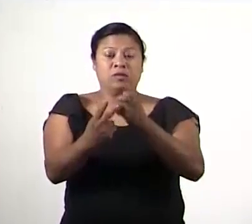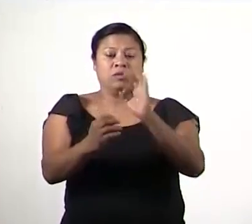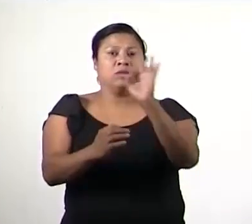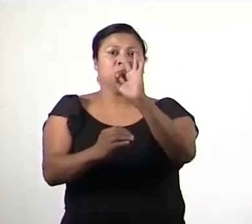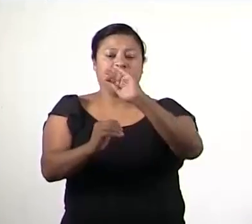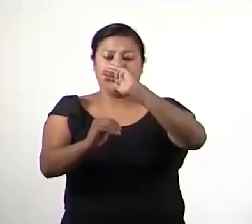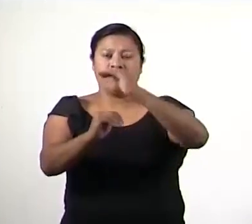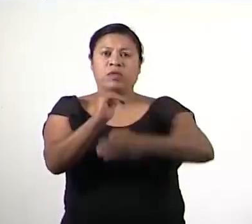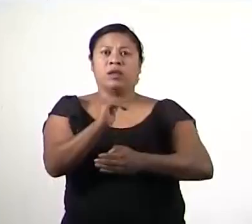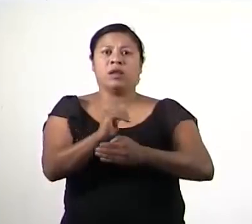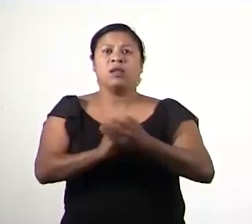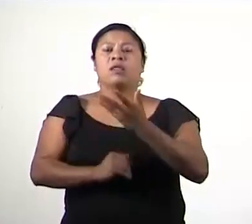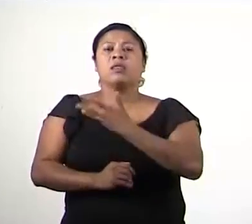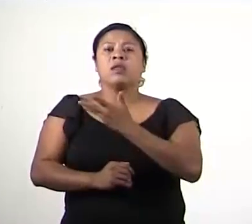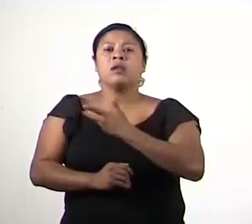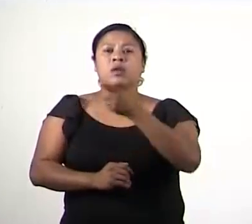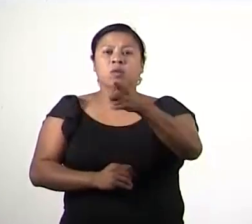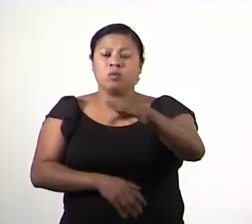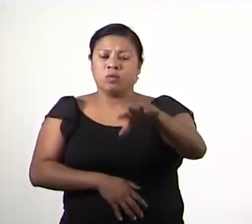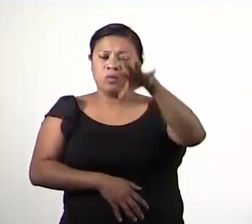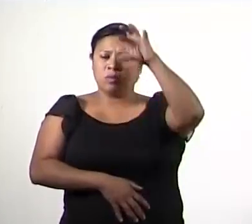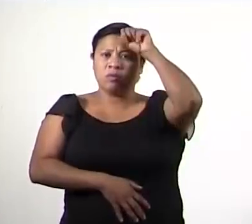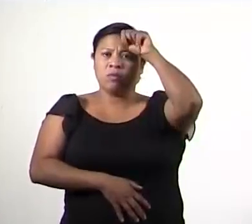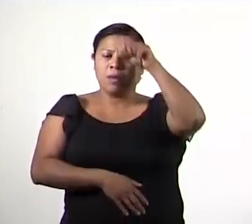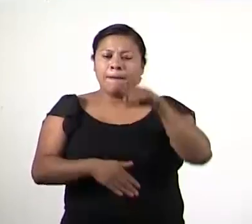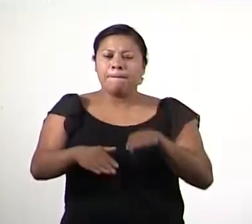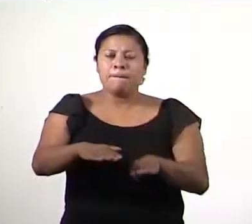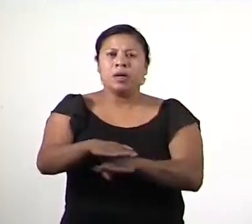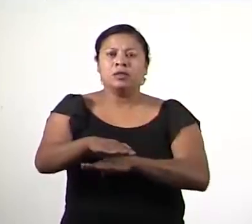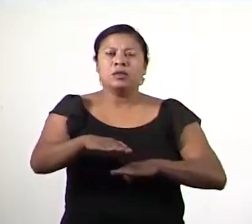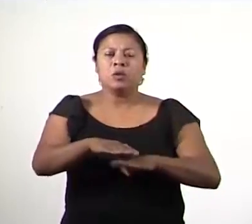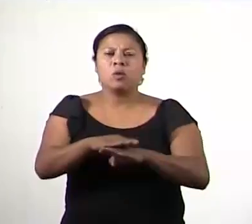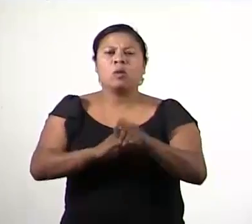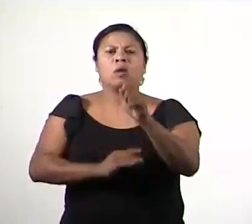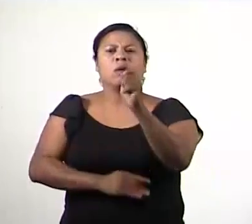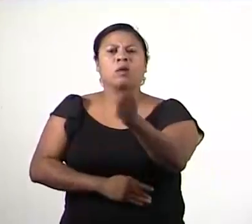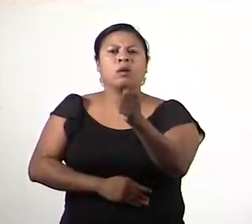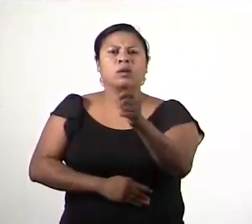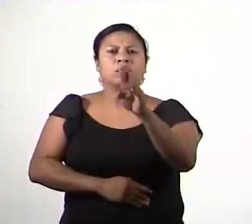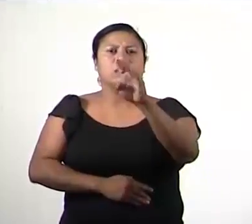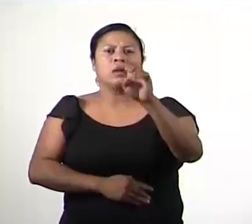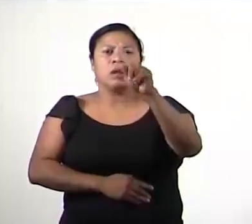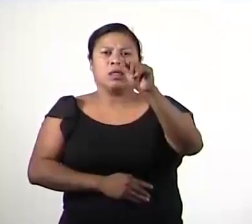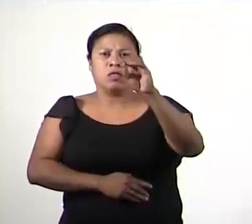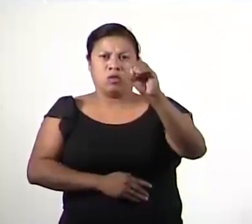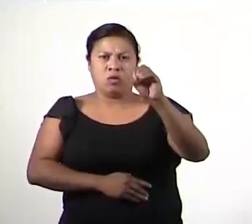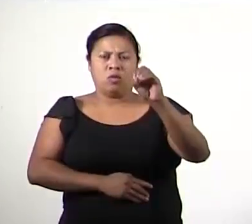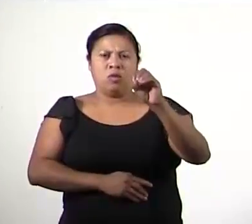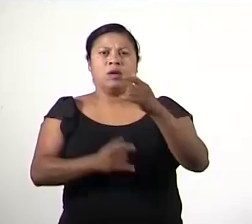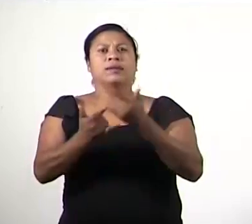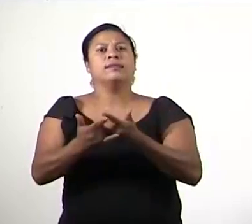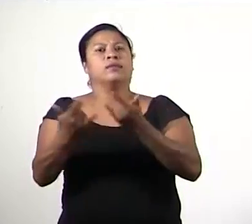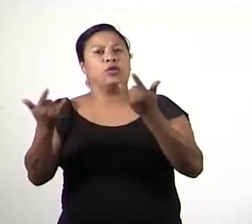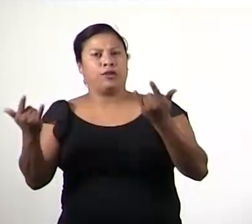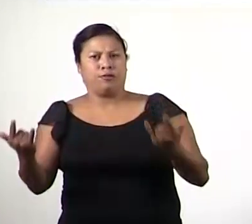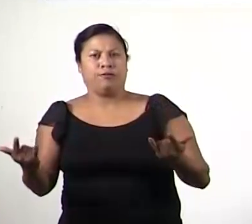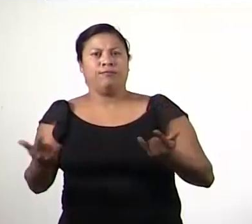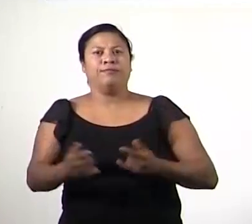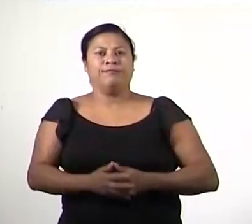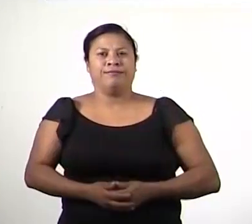final, tener un concepto básico de lo que son los relatos